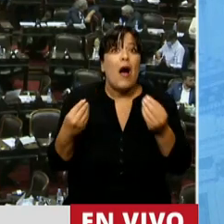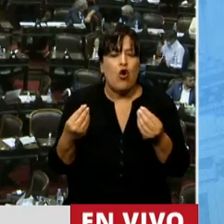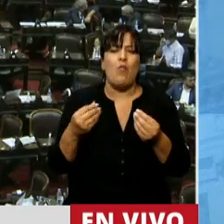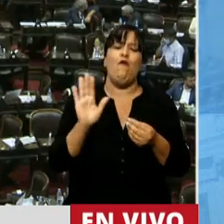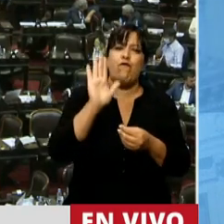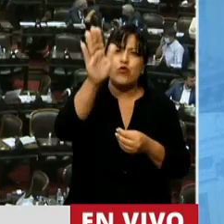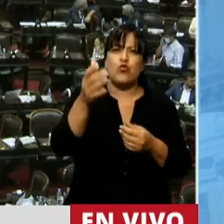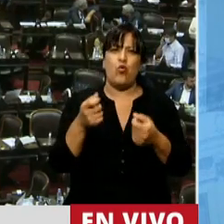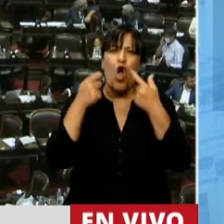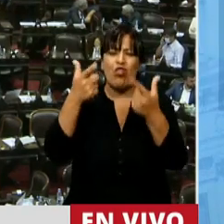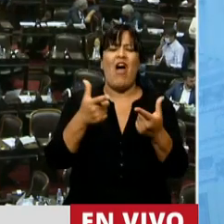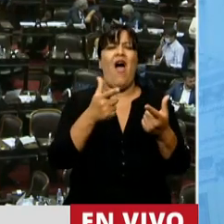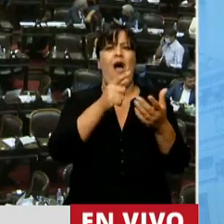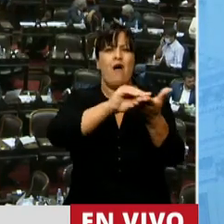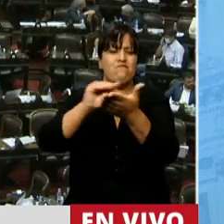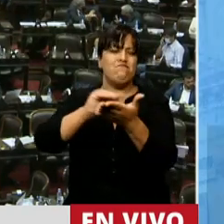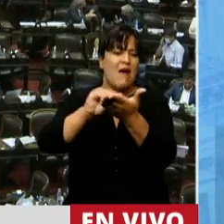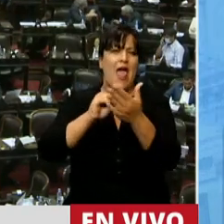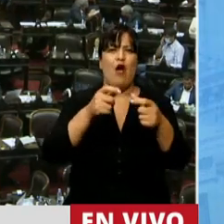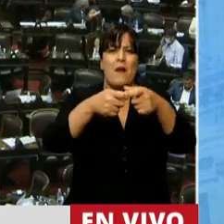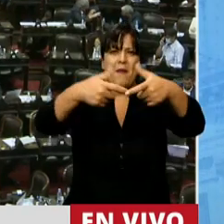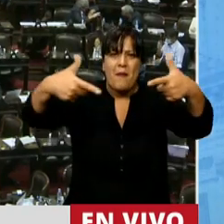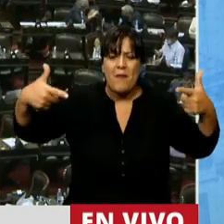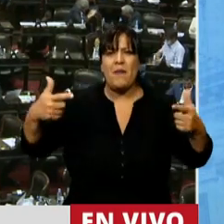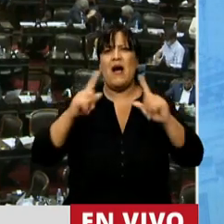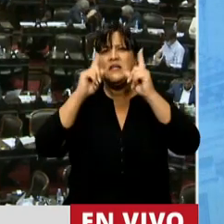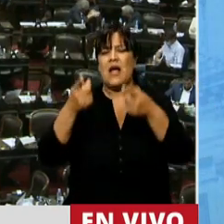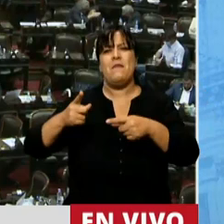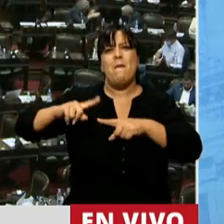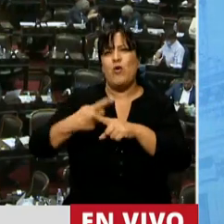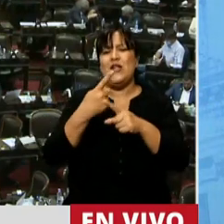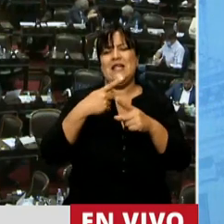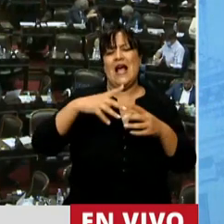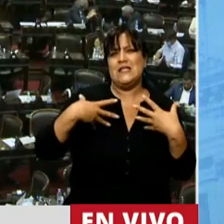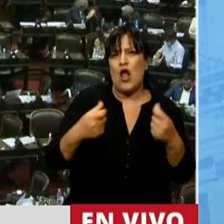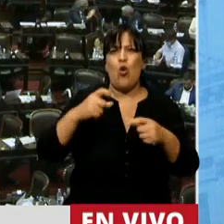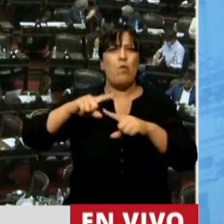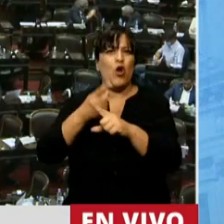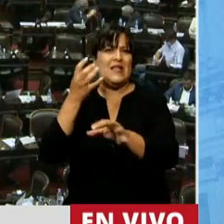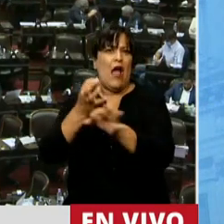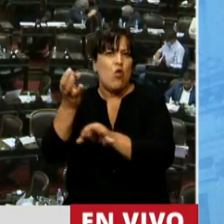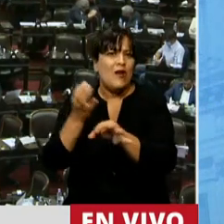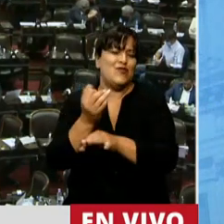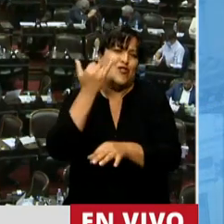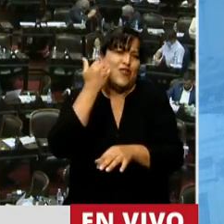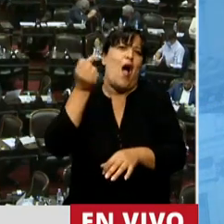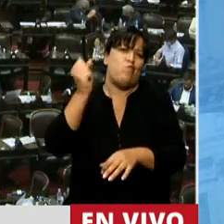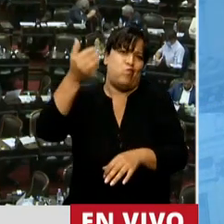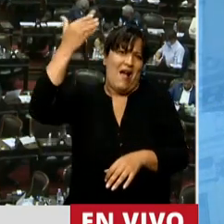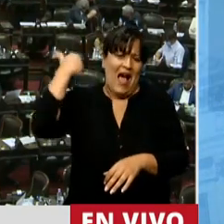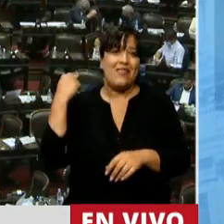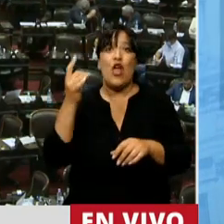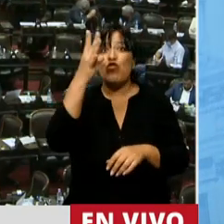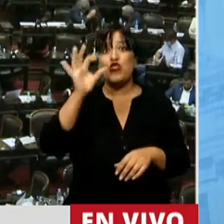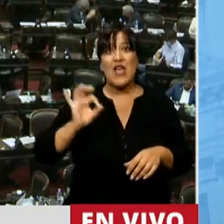trabajo, va a generar industrialización, va a generar políticas de salud, de educación, como ya la hemos tenido, donde en